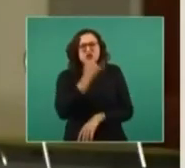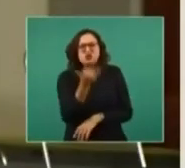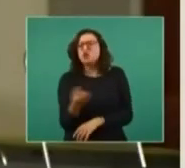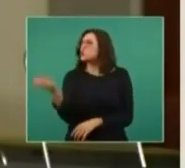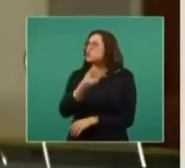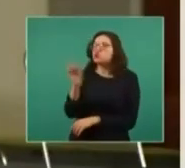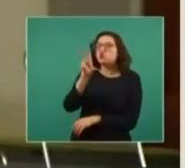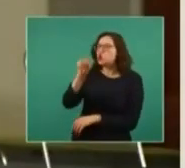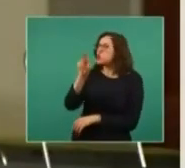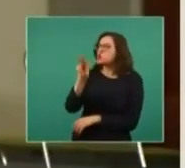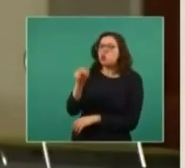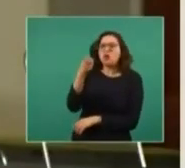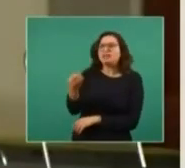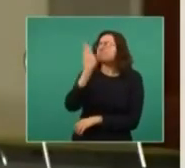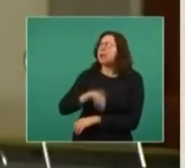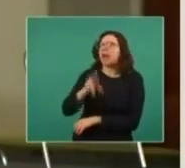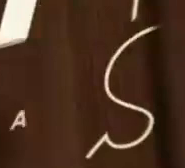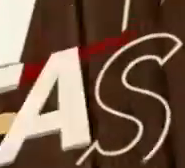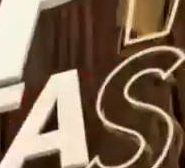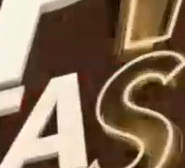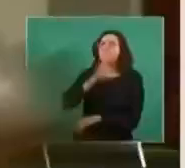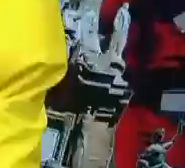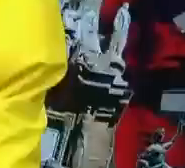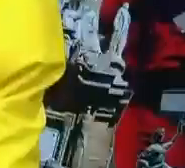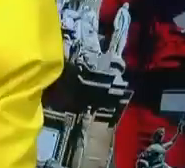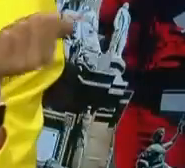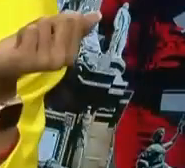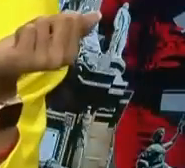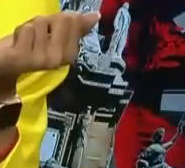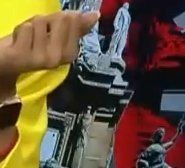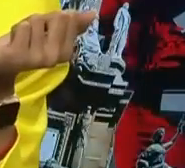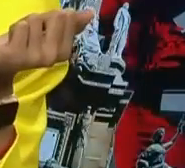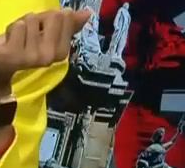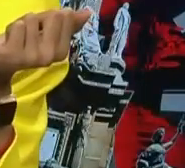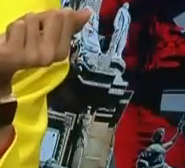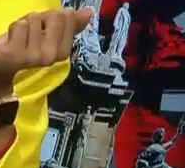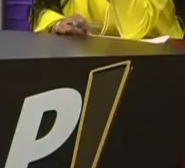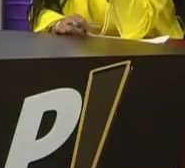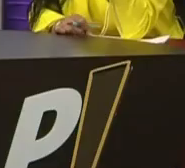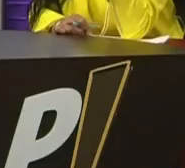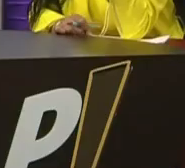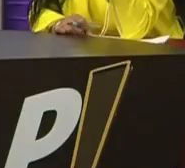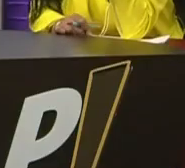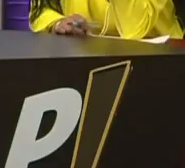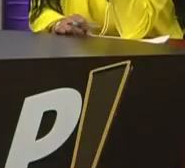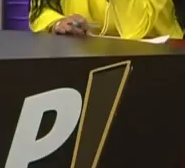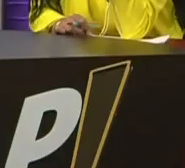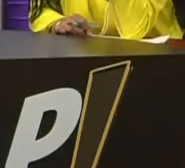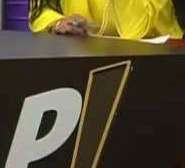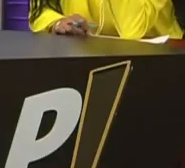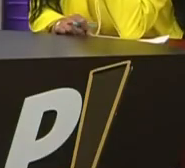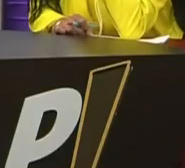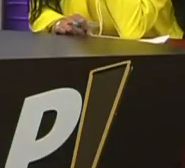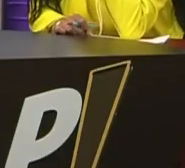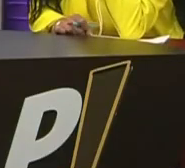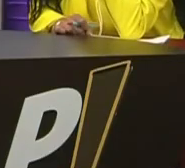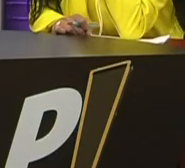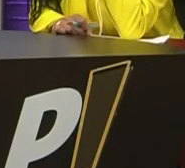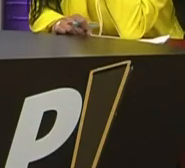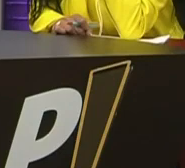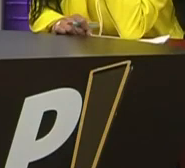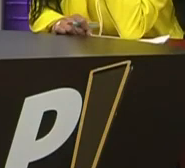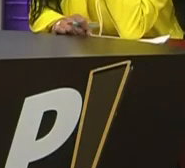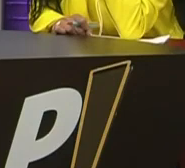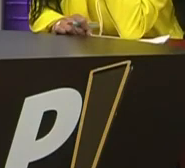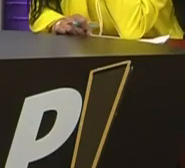Es que eso no es correcto. No es correcto que usted diga eso a la prensa. No es correcto. No, no, no, perdón, perdón. Muy molestos. Perdón, no, no, no, no estaba, no